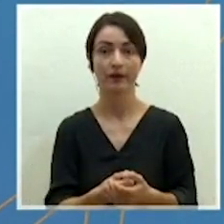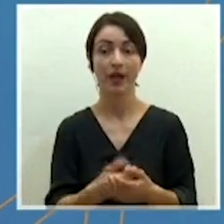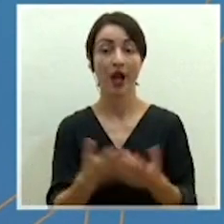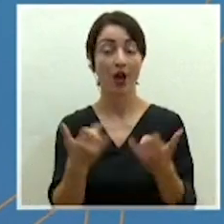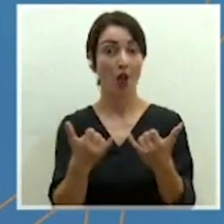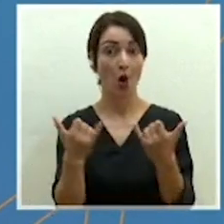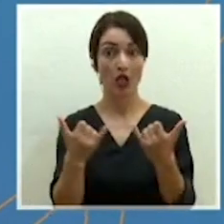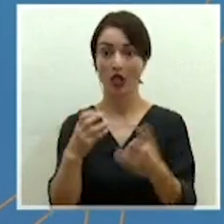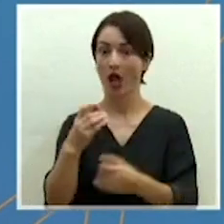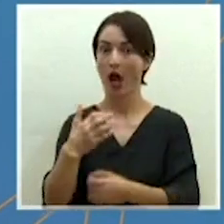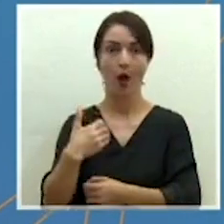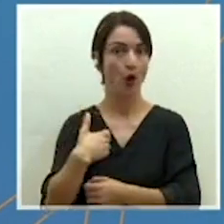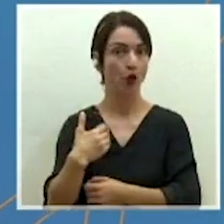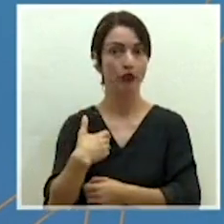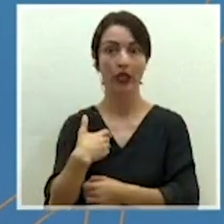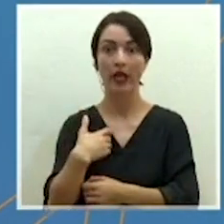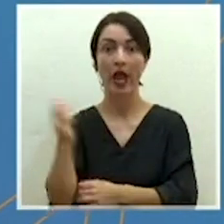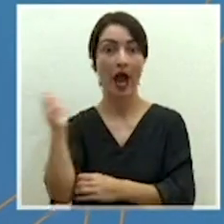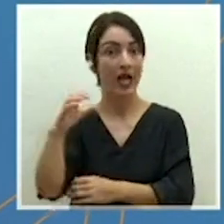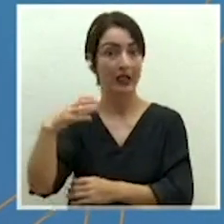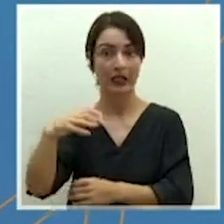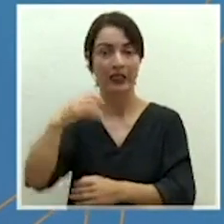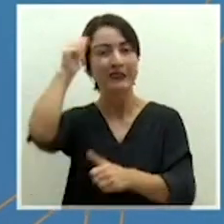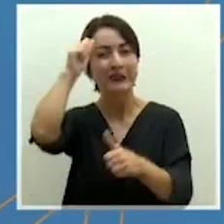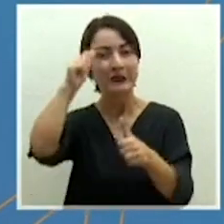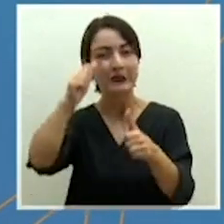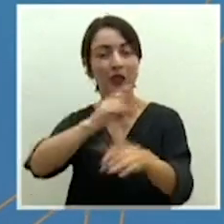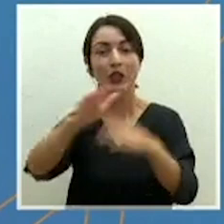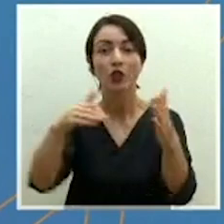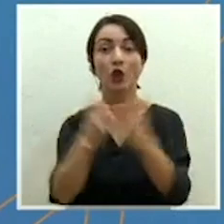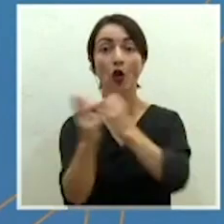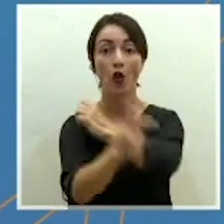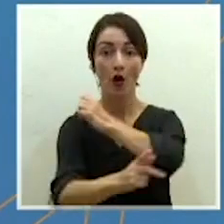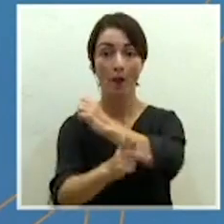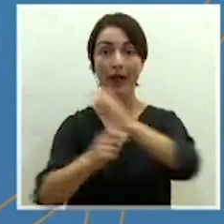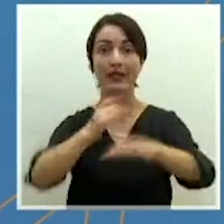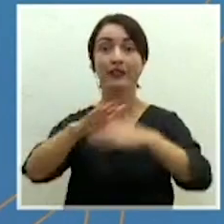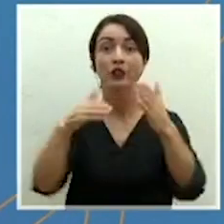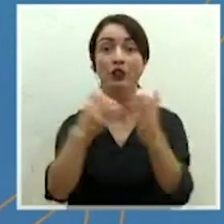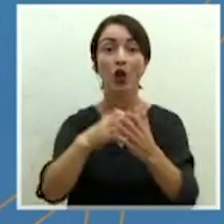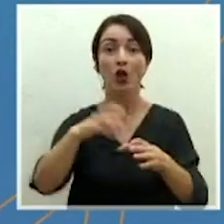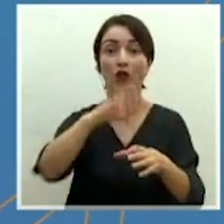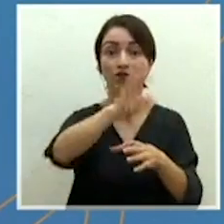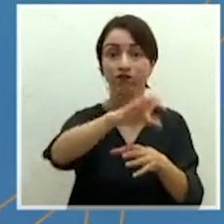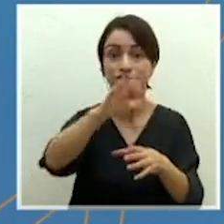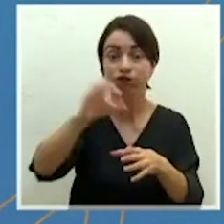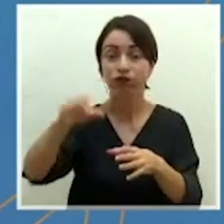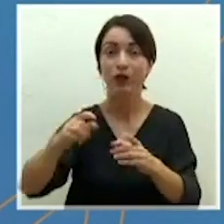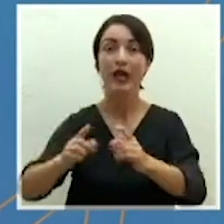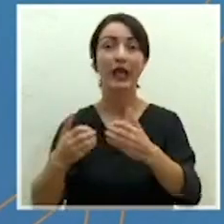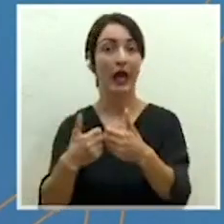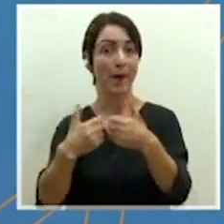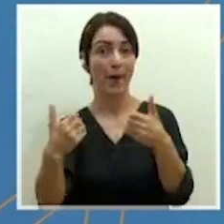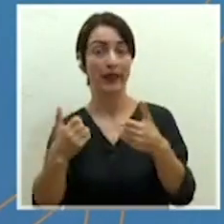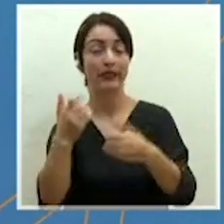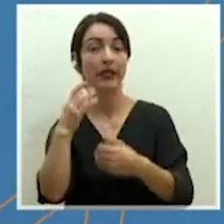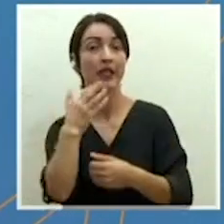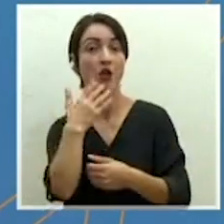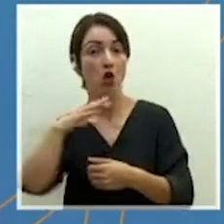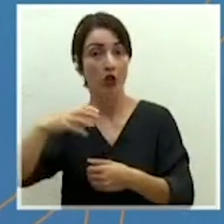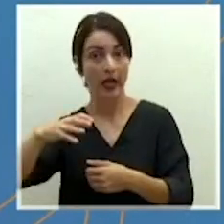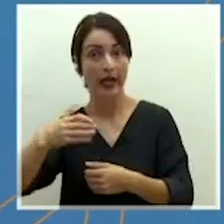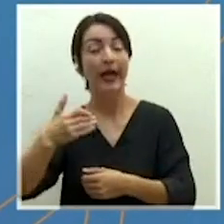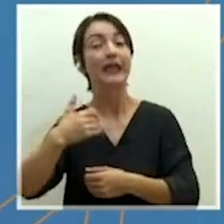alerta naranja. Recordar que todo el país, todos los cantones y distritos del país, exceptuando los que están en alerta naranja,